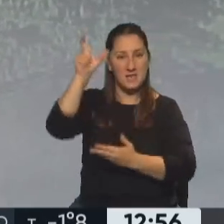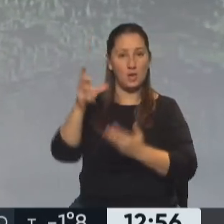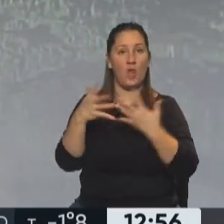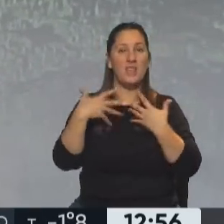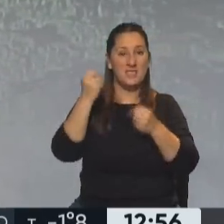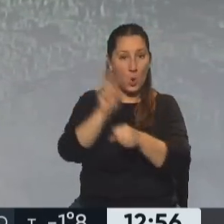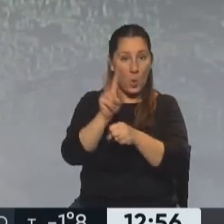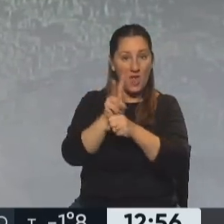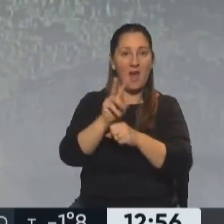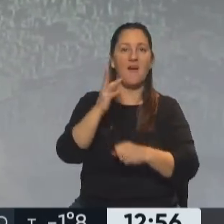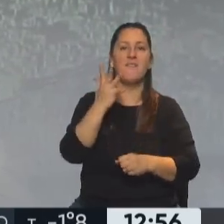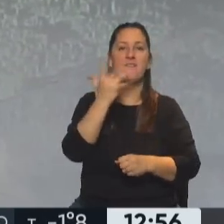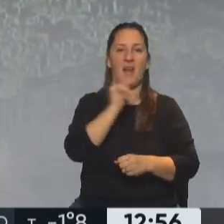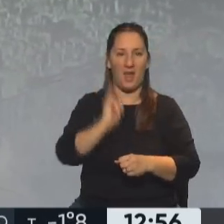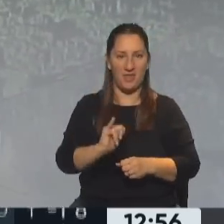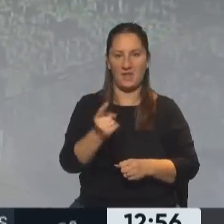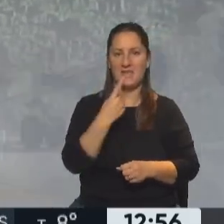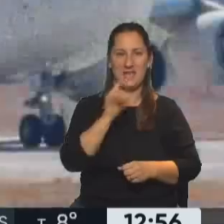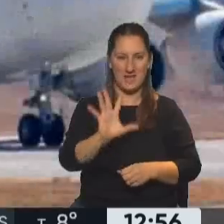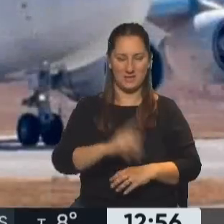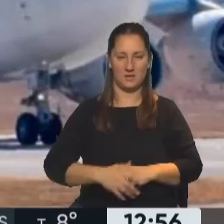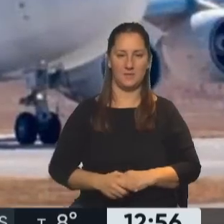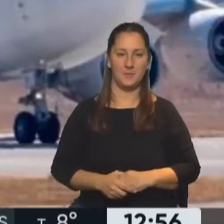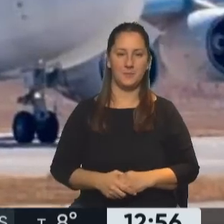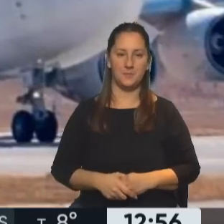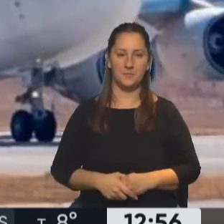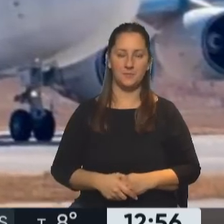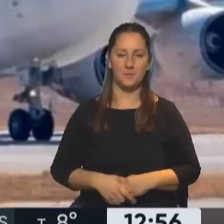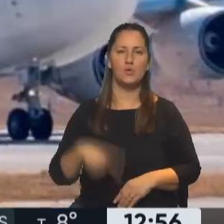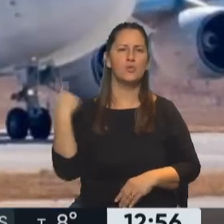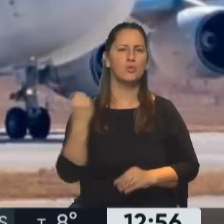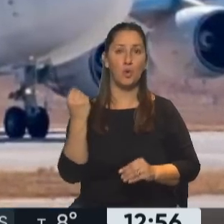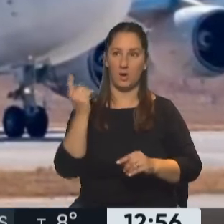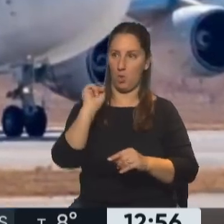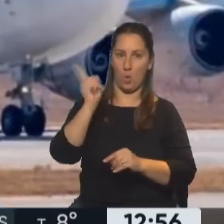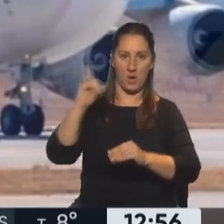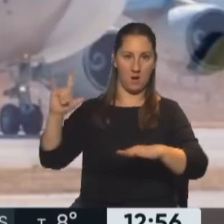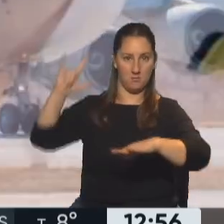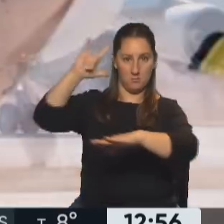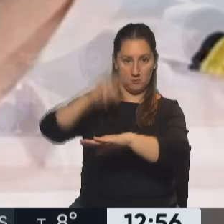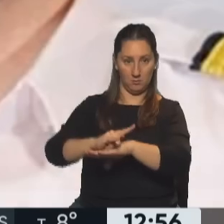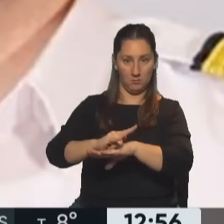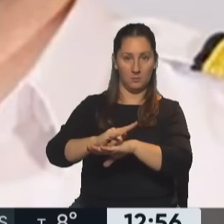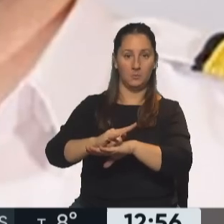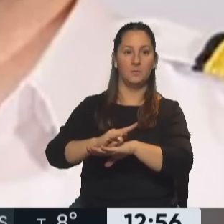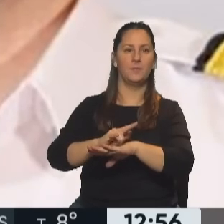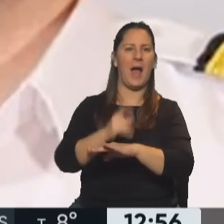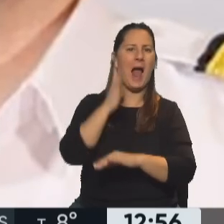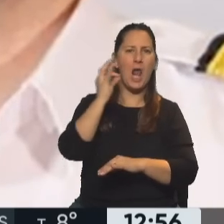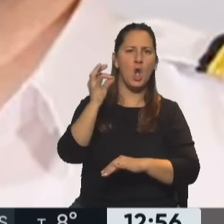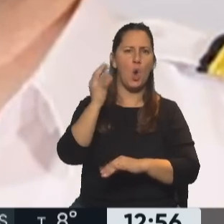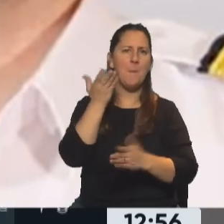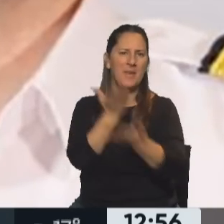Aníbal Fernández, sobre este caso. Esto decía. Se hizo fue aterrizar, no hay ninguno de ellos que tenga clave roja